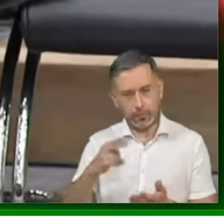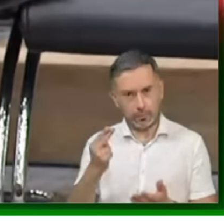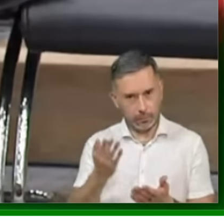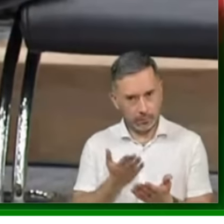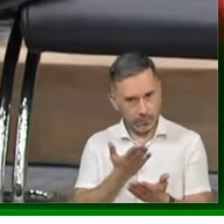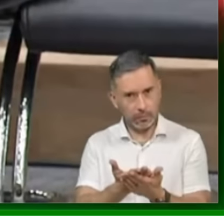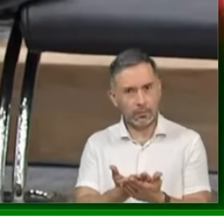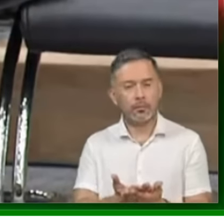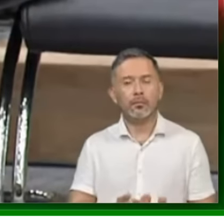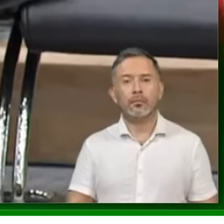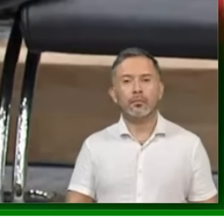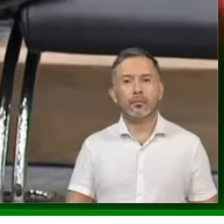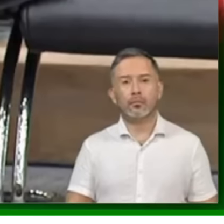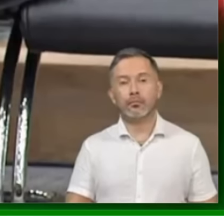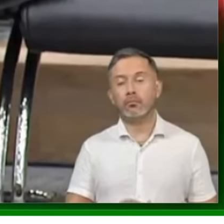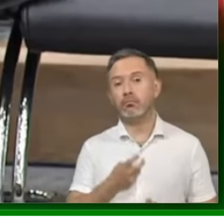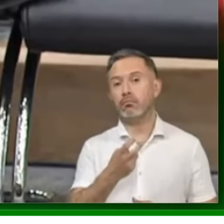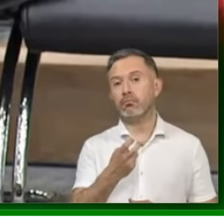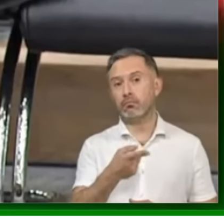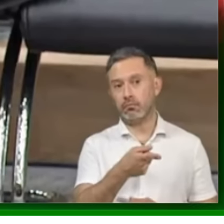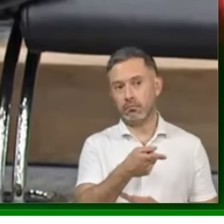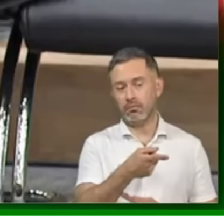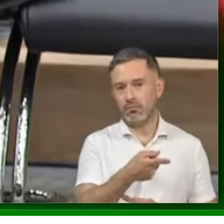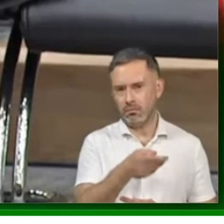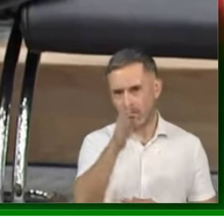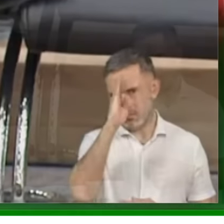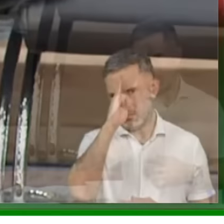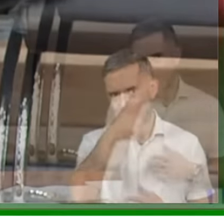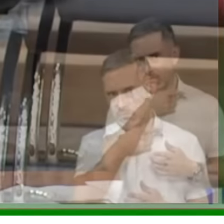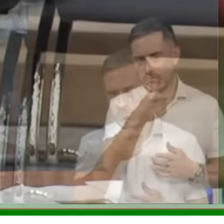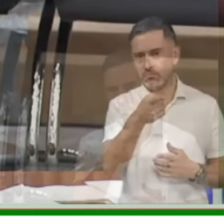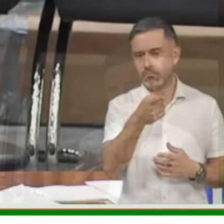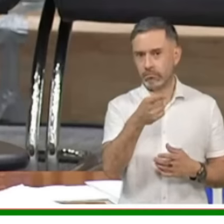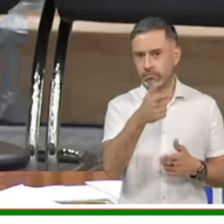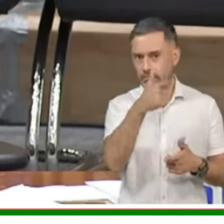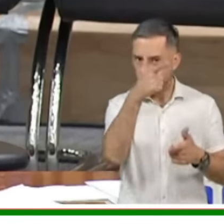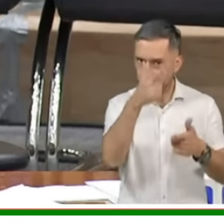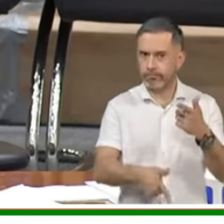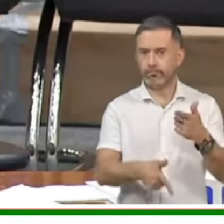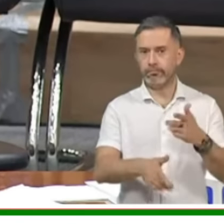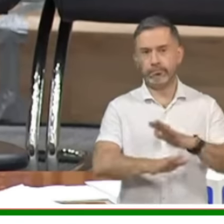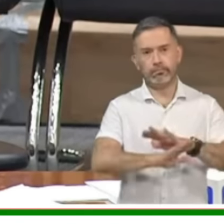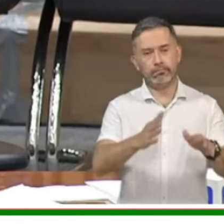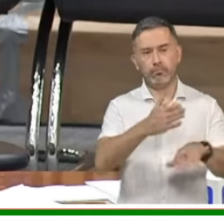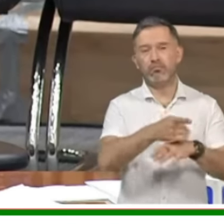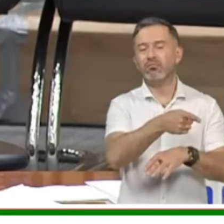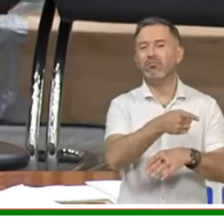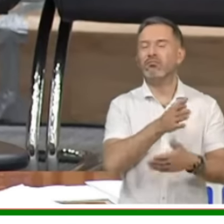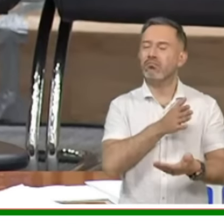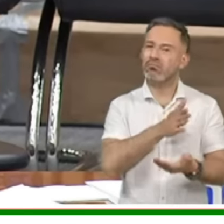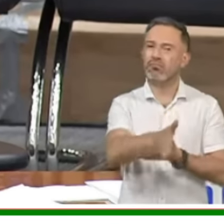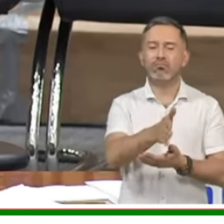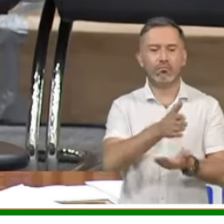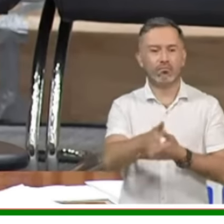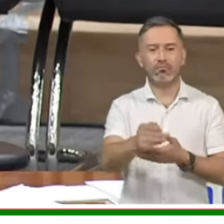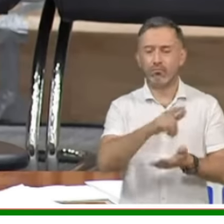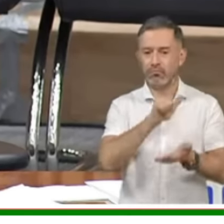plantear una circunstancia De ese tamaño para tratar de poner un Rem medio de Tajo a la intervención indebida y